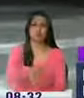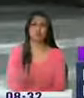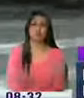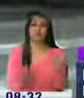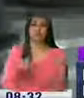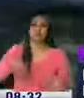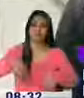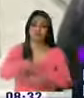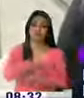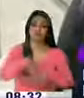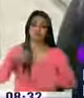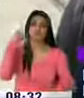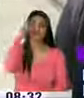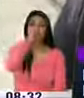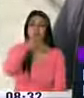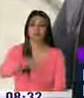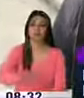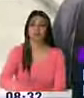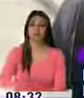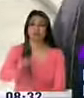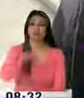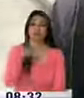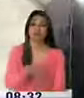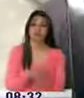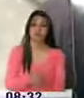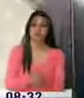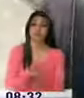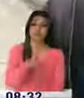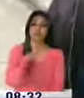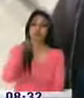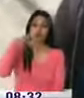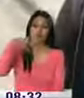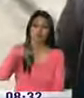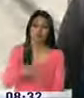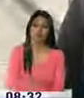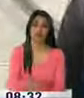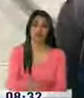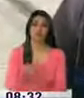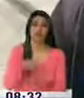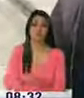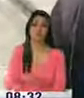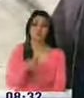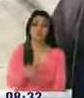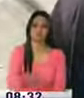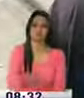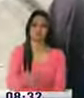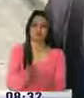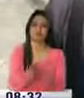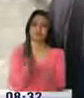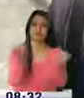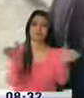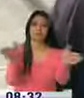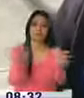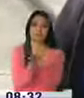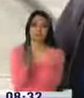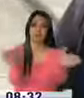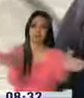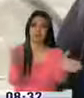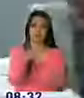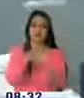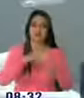para transitar. Y tanto de subida como vienen así y como vienen de este lado, como a veces una Y, y sí hay